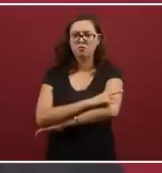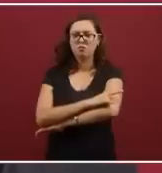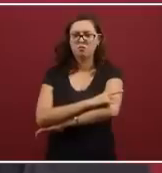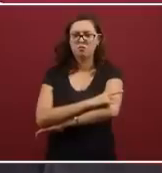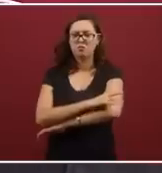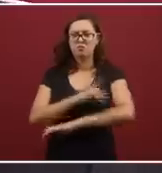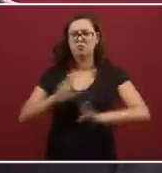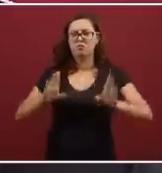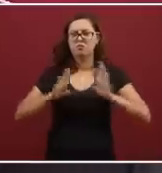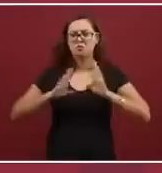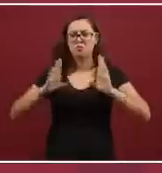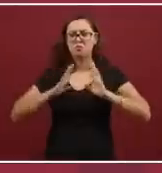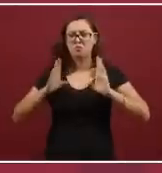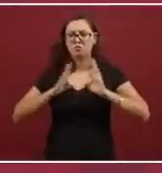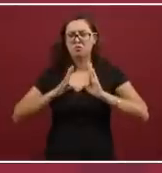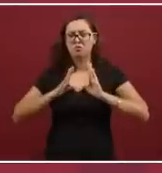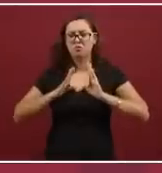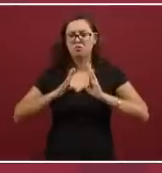militar